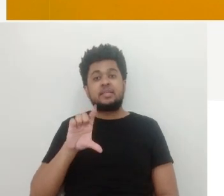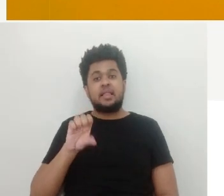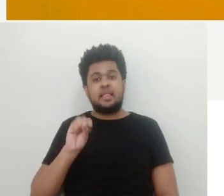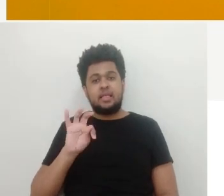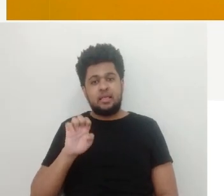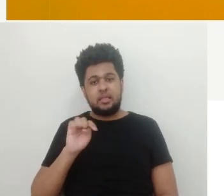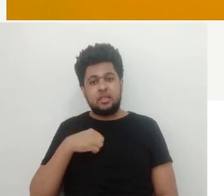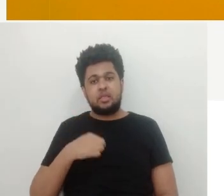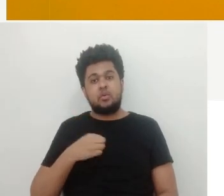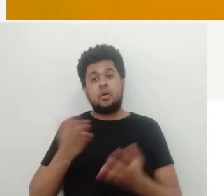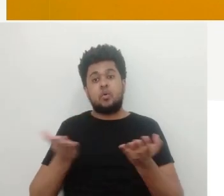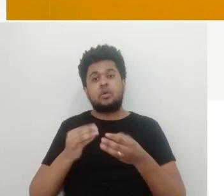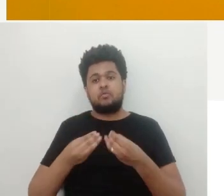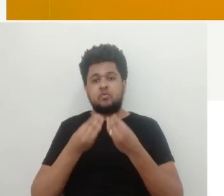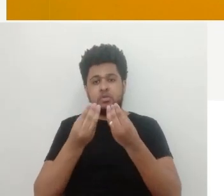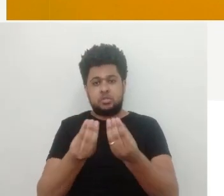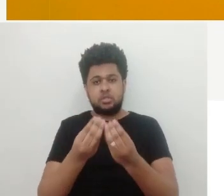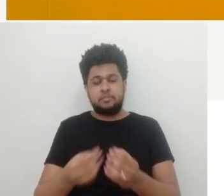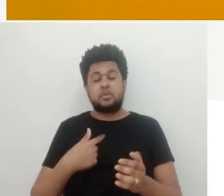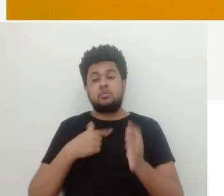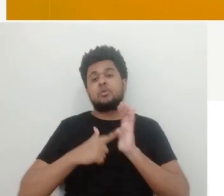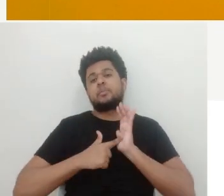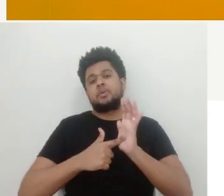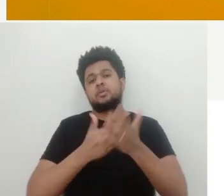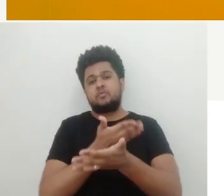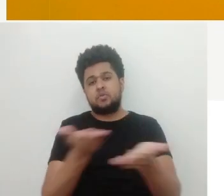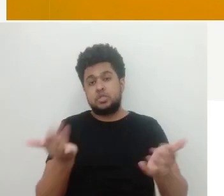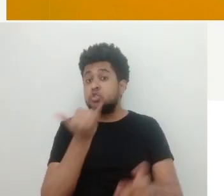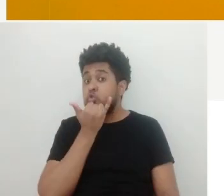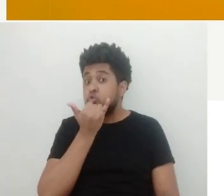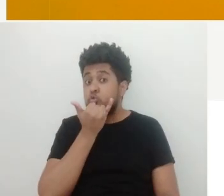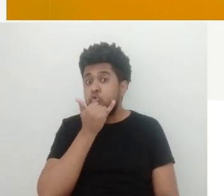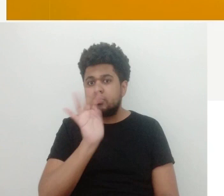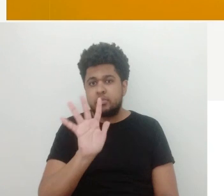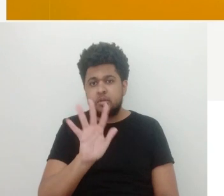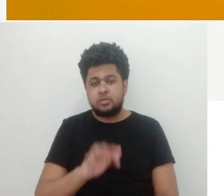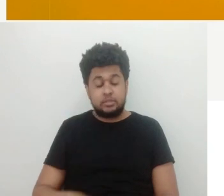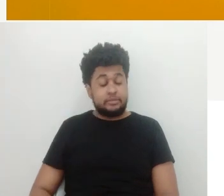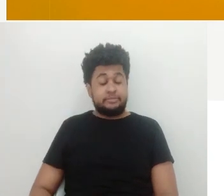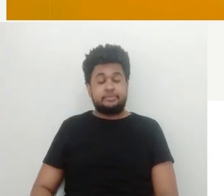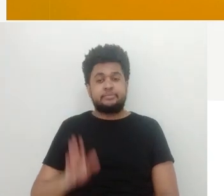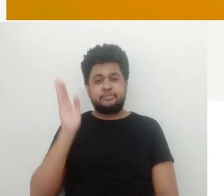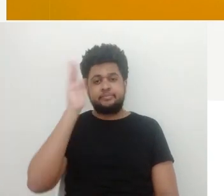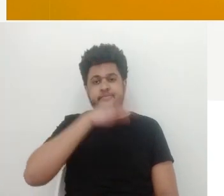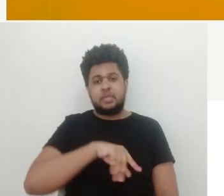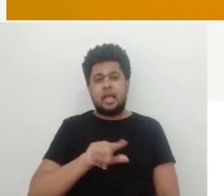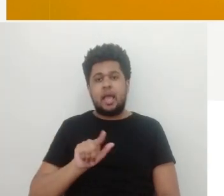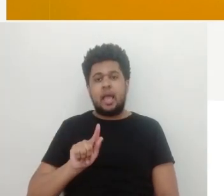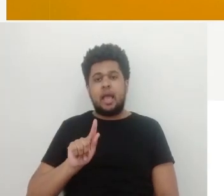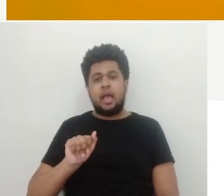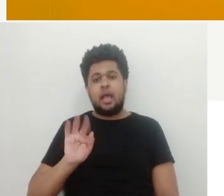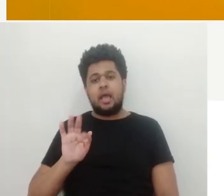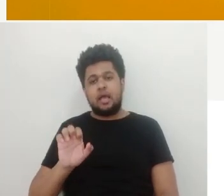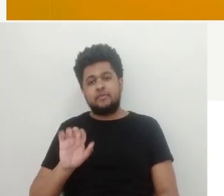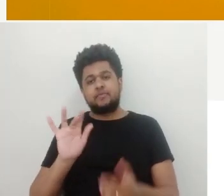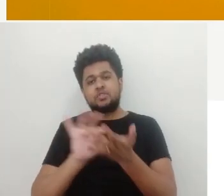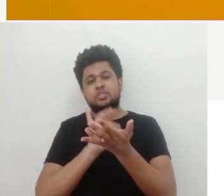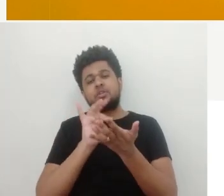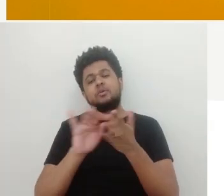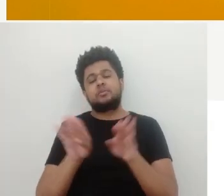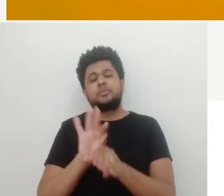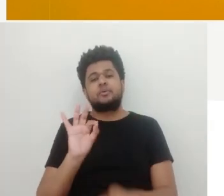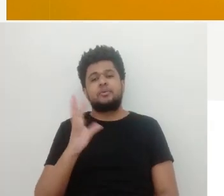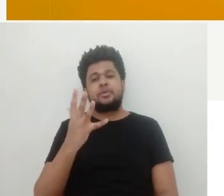Celeste Skills Guerra é periodista, aí vou ler em espanhol. Periodista y licenciada en